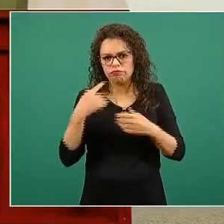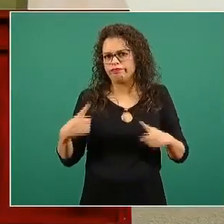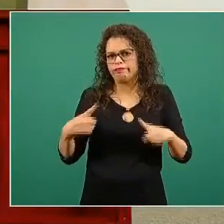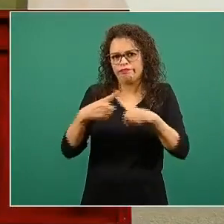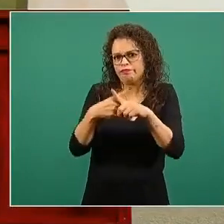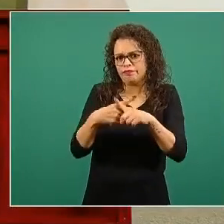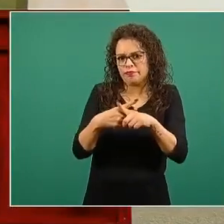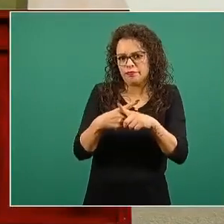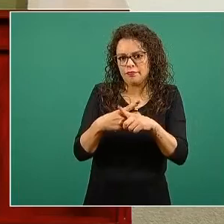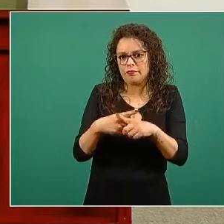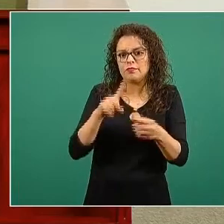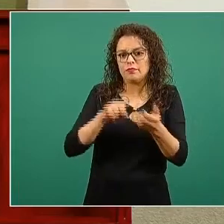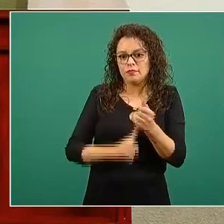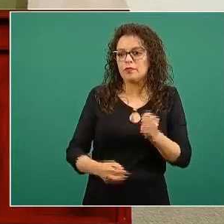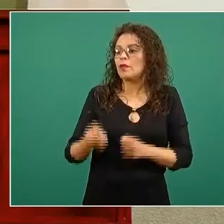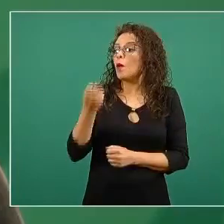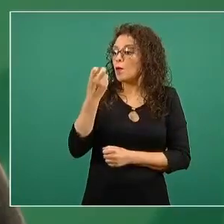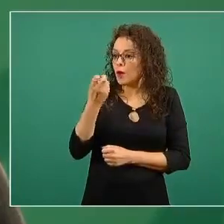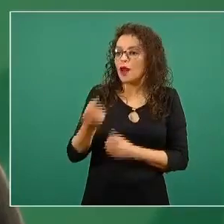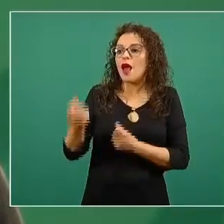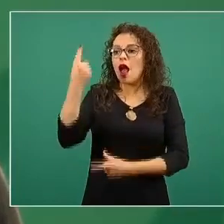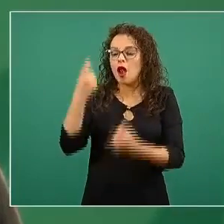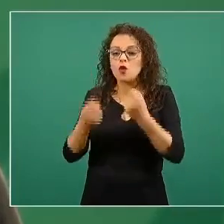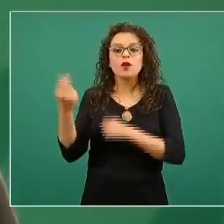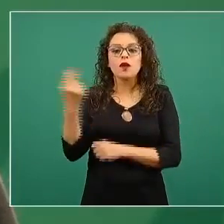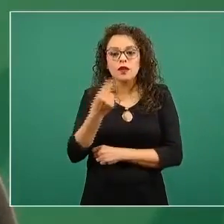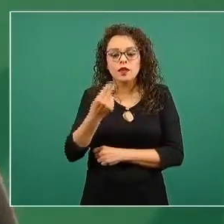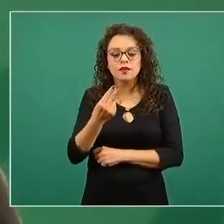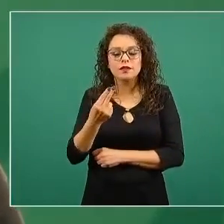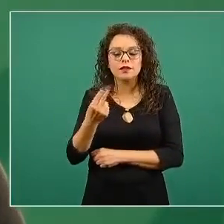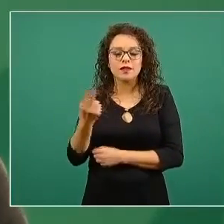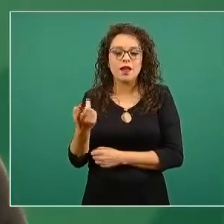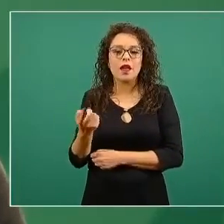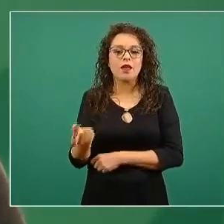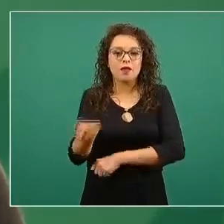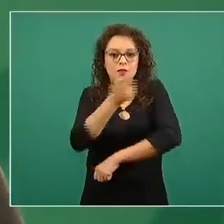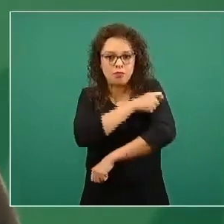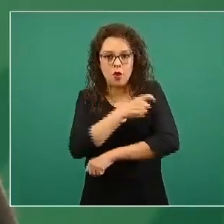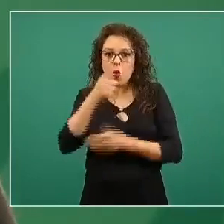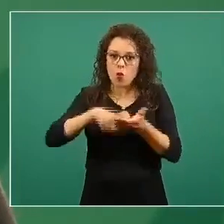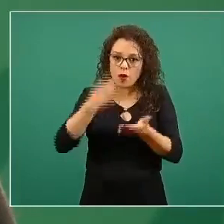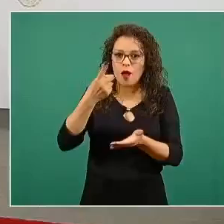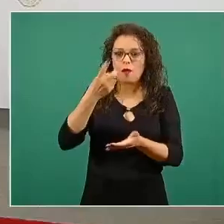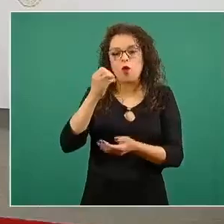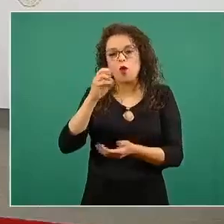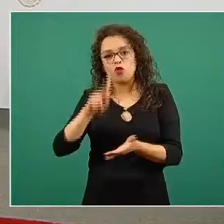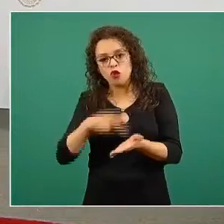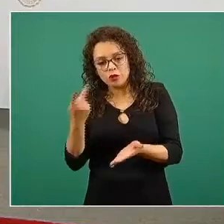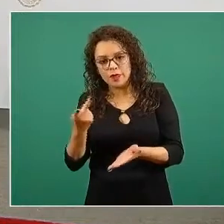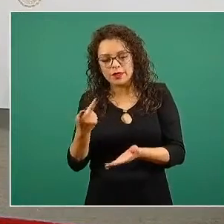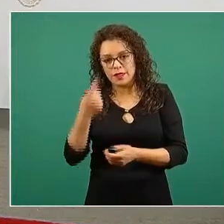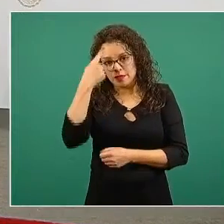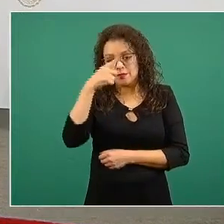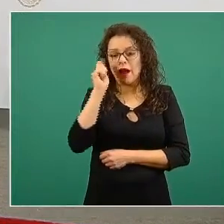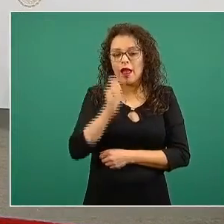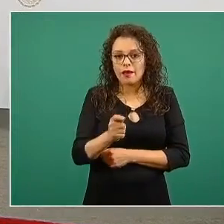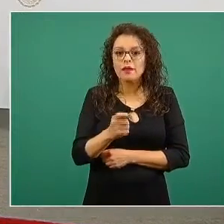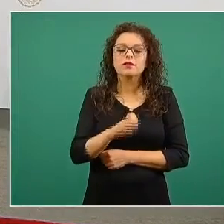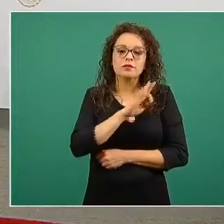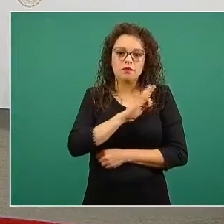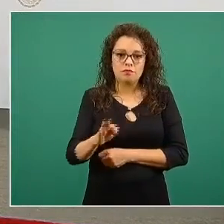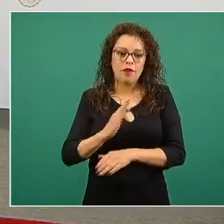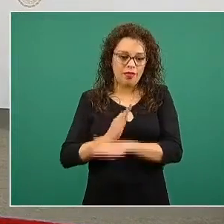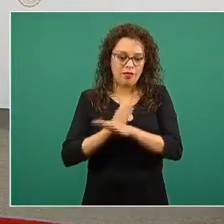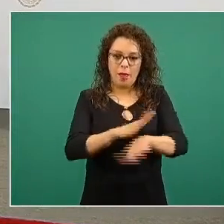vacunas que requieren segundas o terceras dosis de refuerzo, precisamente para incrementar esa inmunidad. En relación a